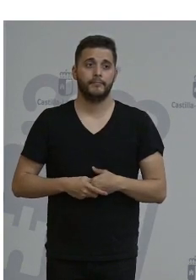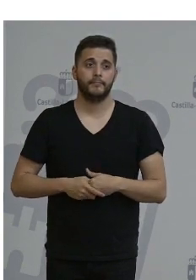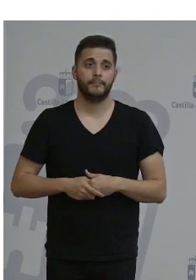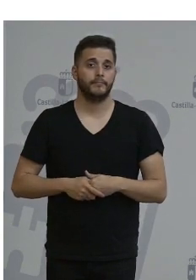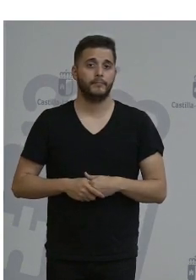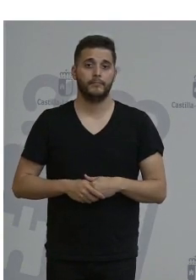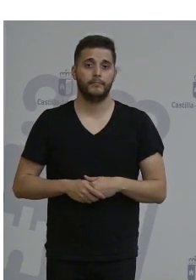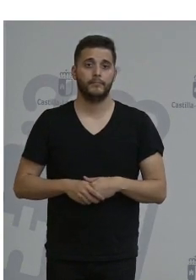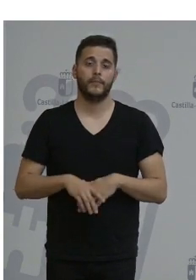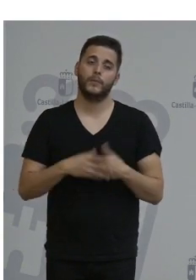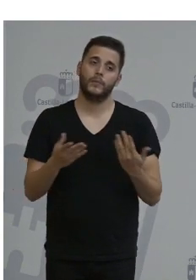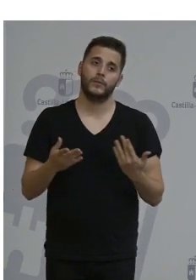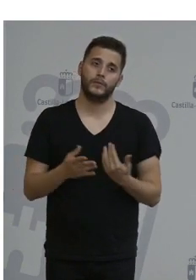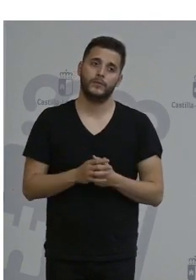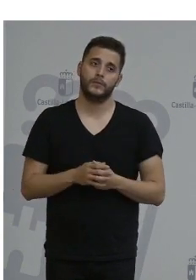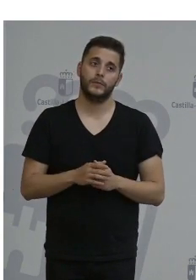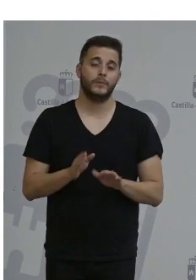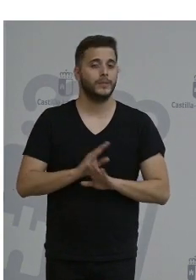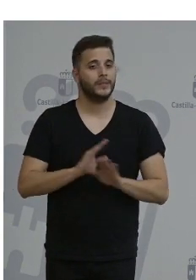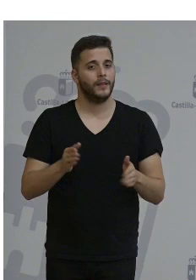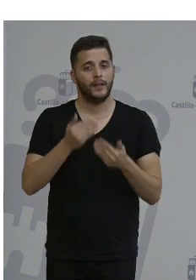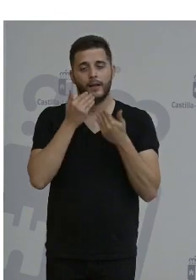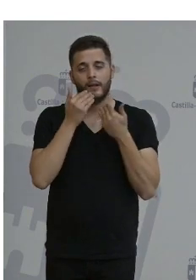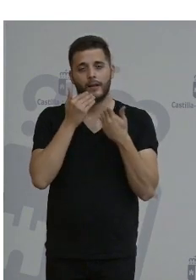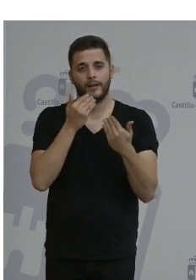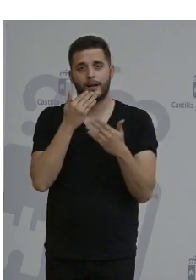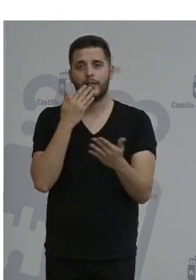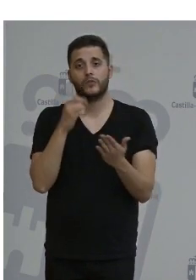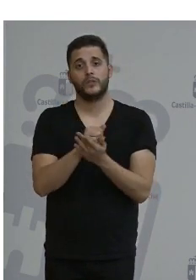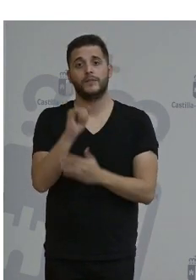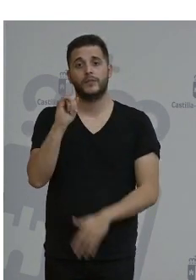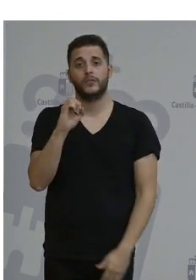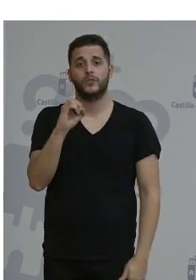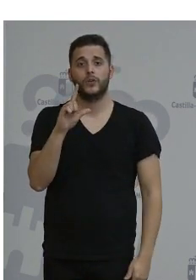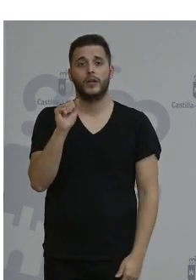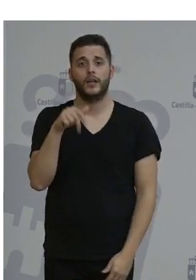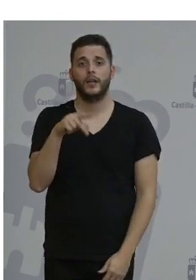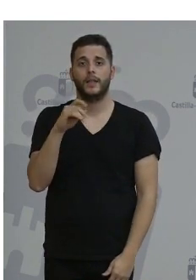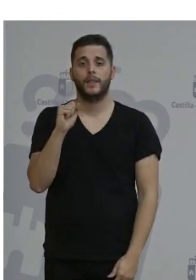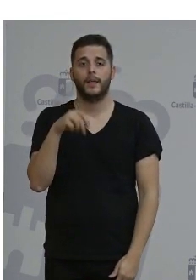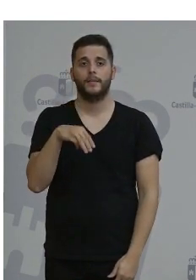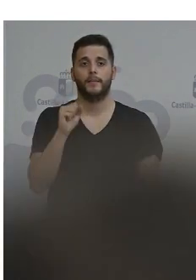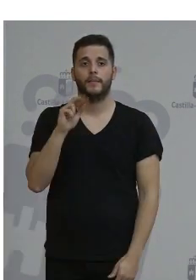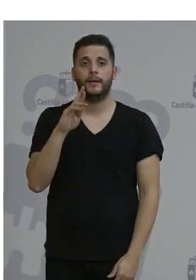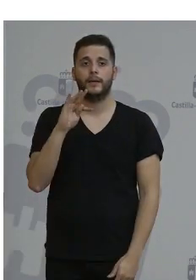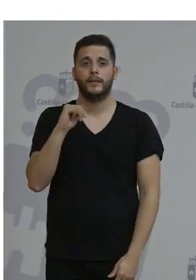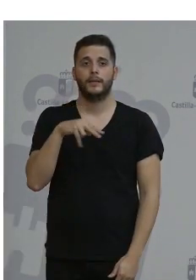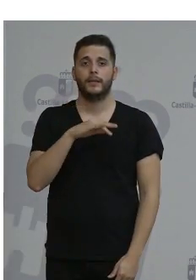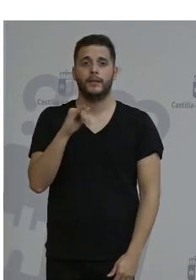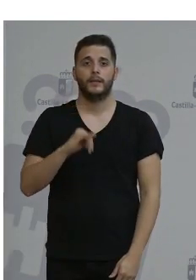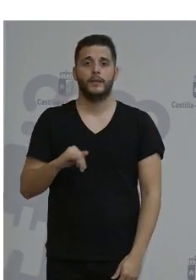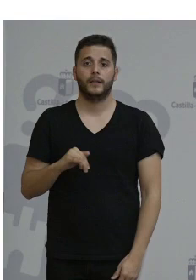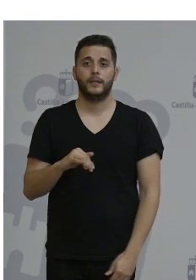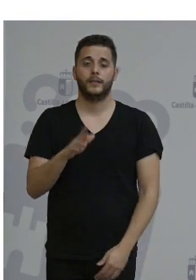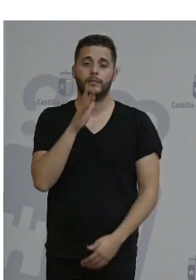¿No? Bueno, pues entonces, nada, agradecer de nuevo a Yolanda Martínez su intervención y, bueno, su